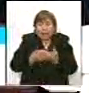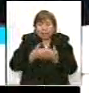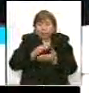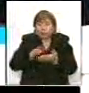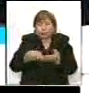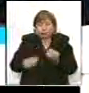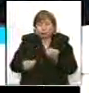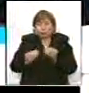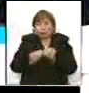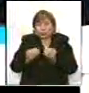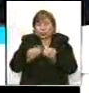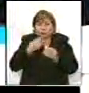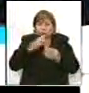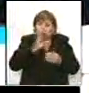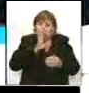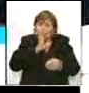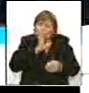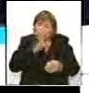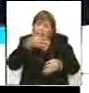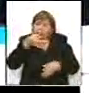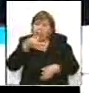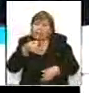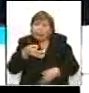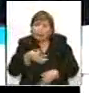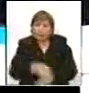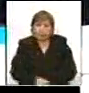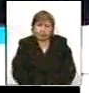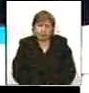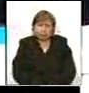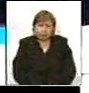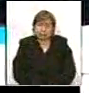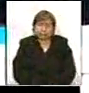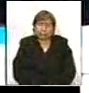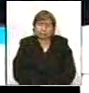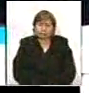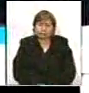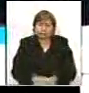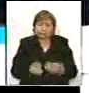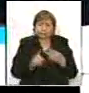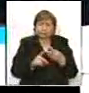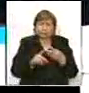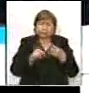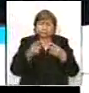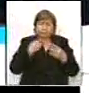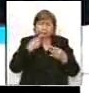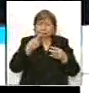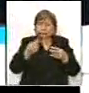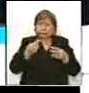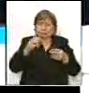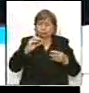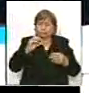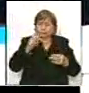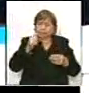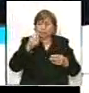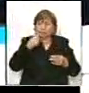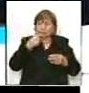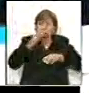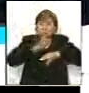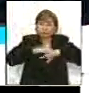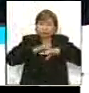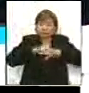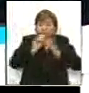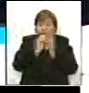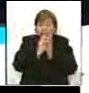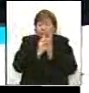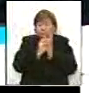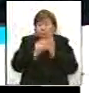implementada que converse con la realidad. Y el segundo punto es lo que también señaló la congresista Glave respecto al texto